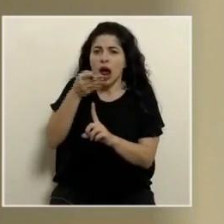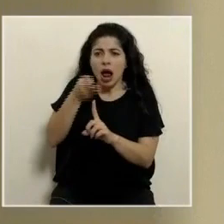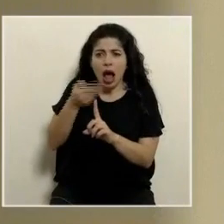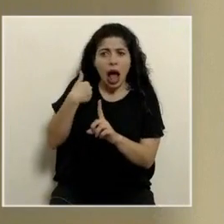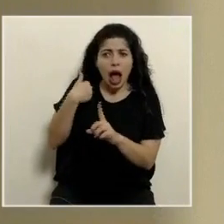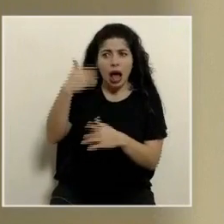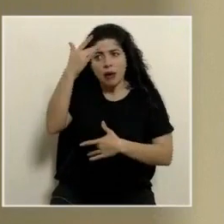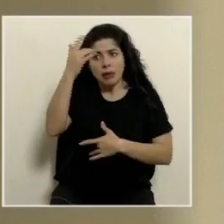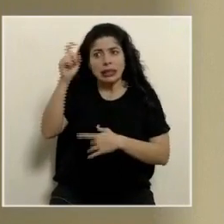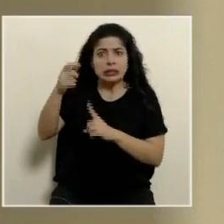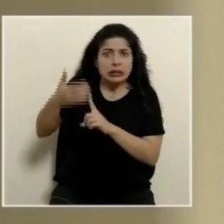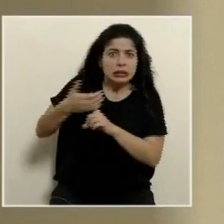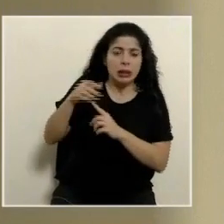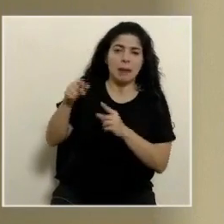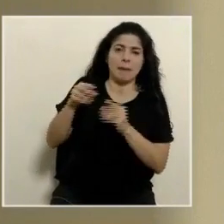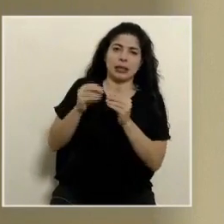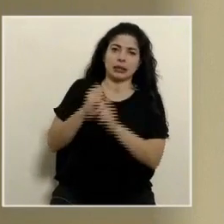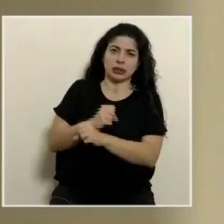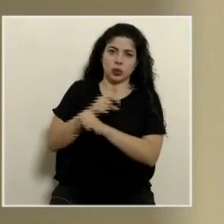respectiva.